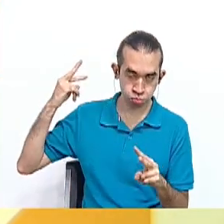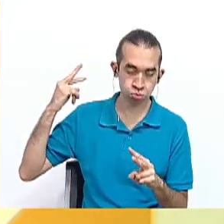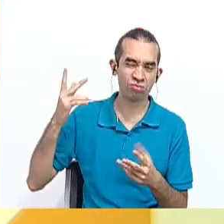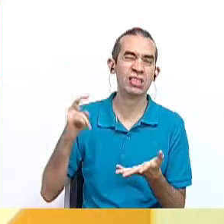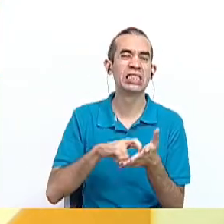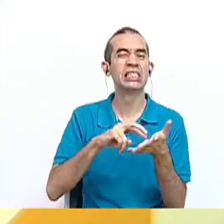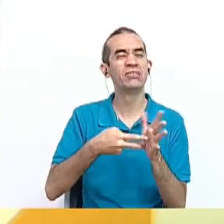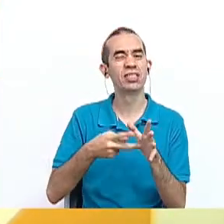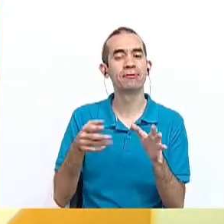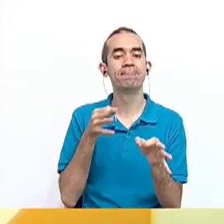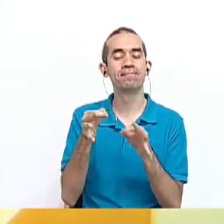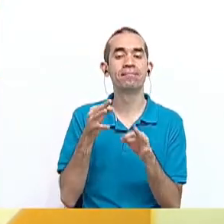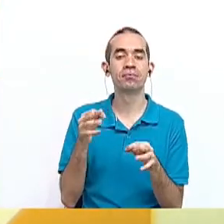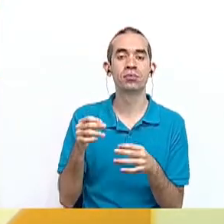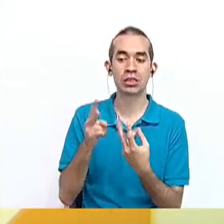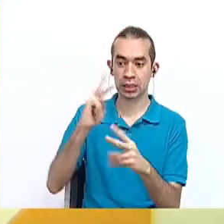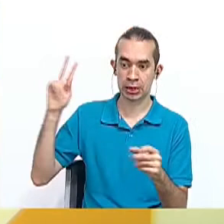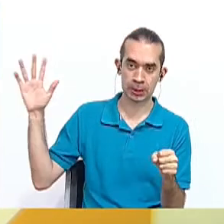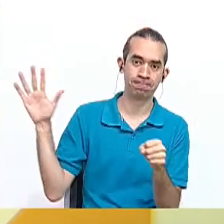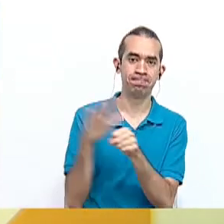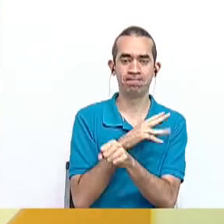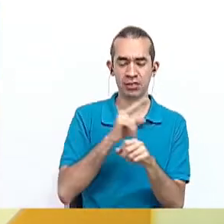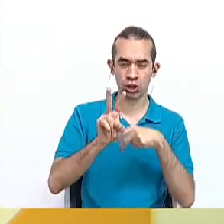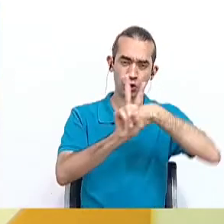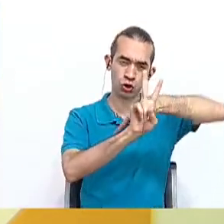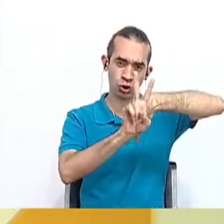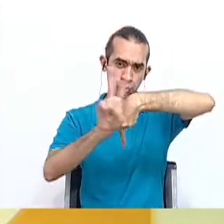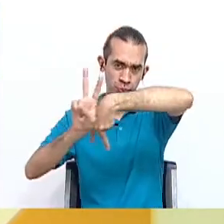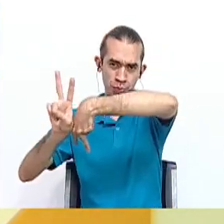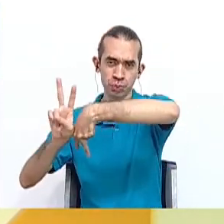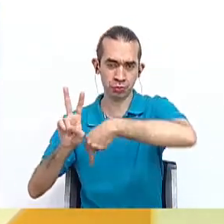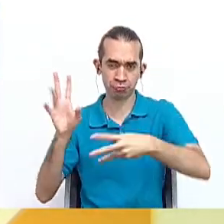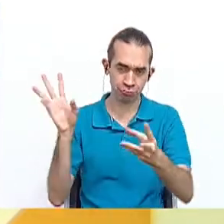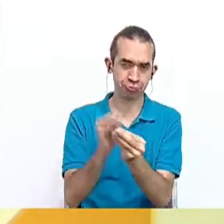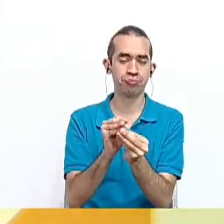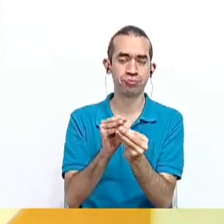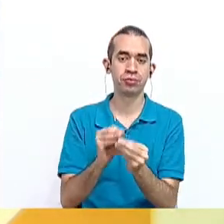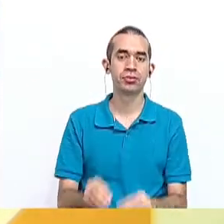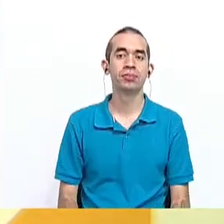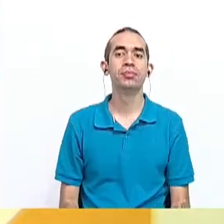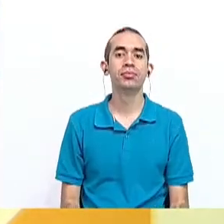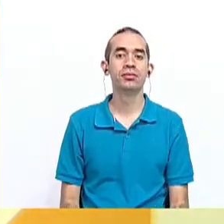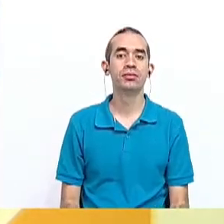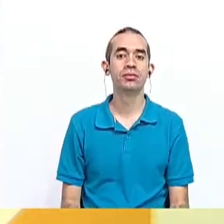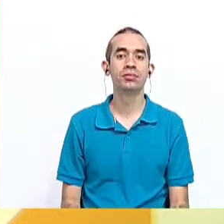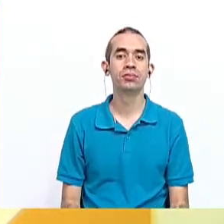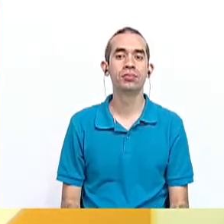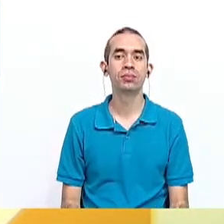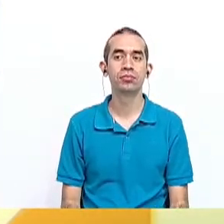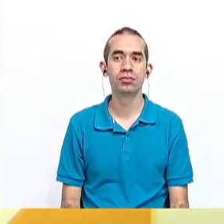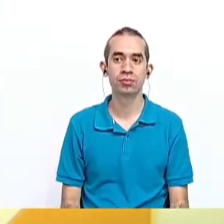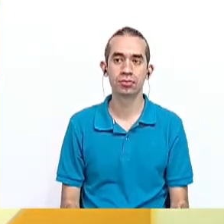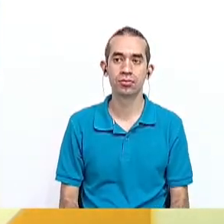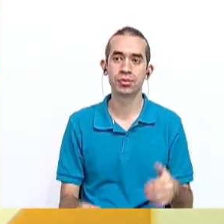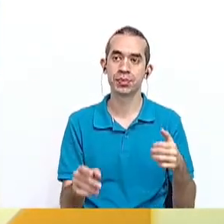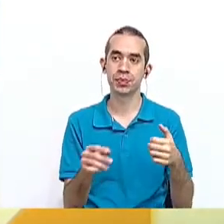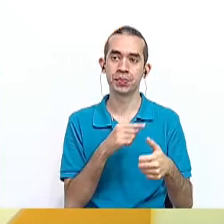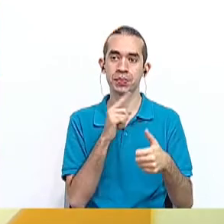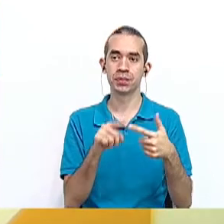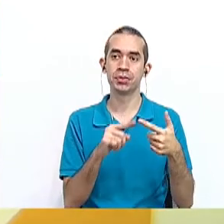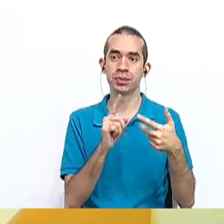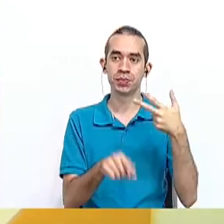la constitución genética en los cromosomas. Vamos con el siguiente, y ese va a ser el